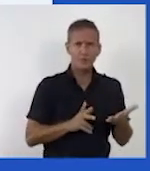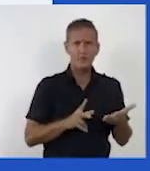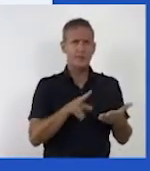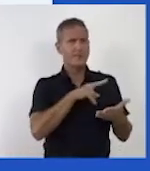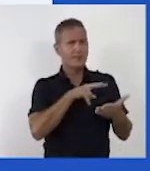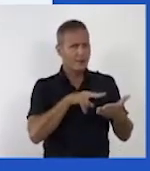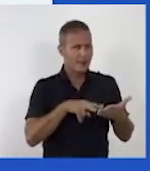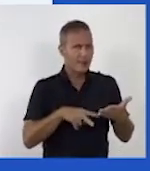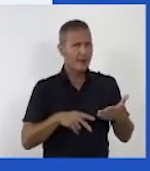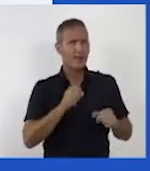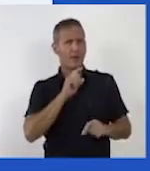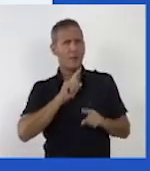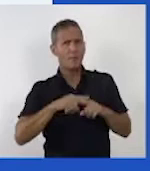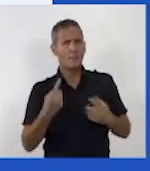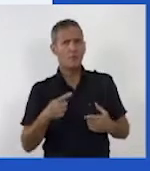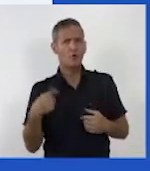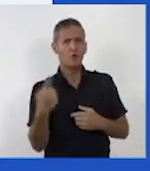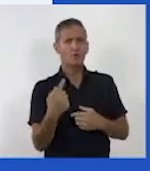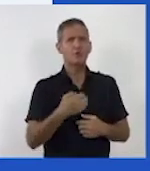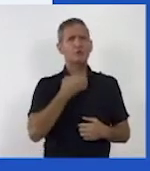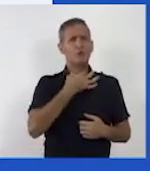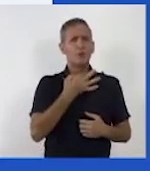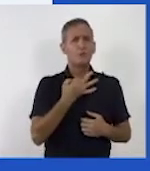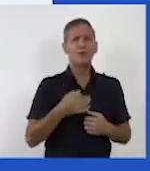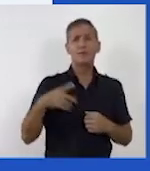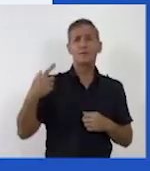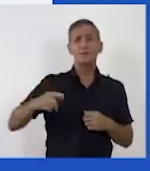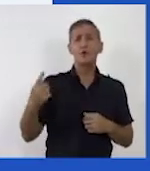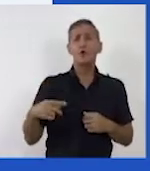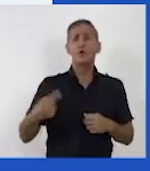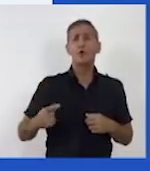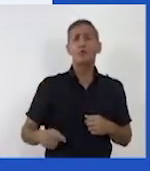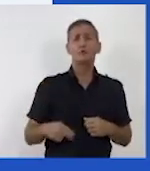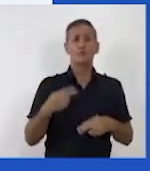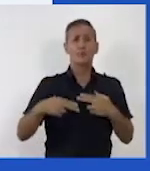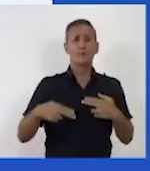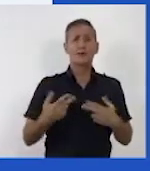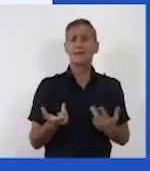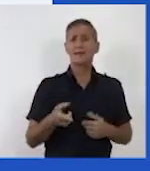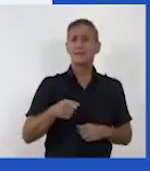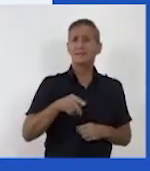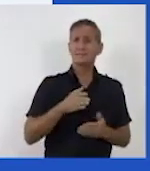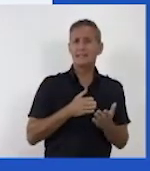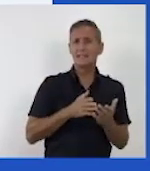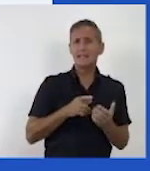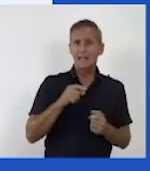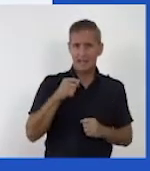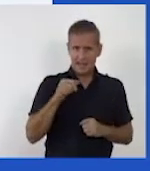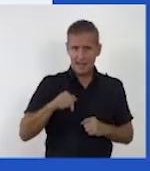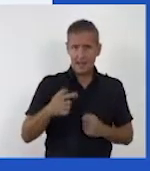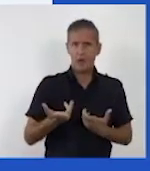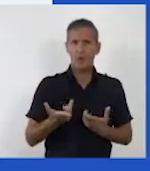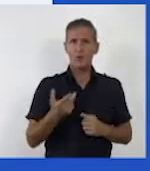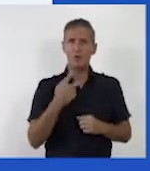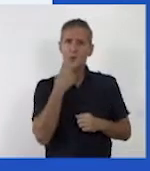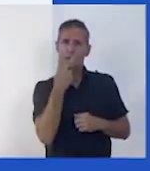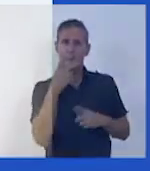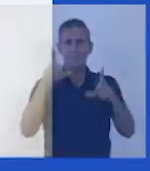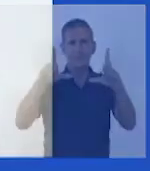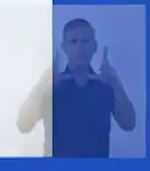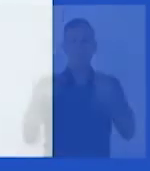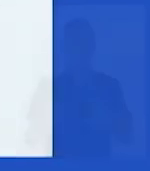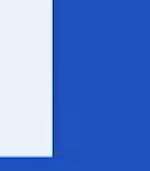lean porque nosotros vamos a estar explicando los ejercicios que van a realizar a continuación observen la pantalla